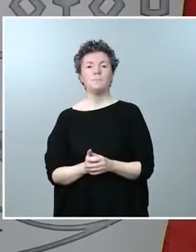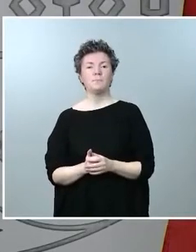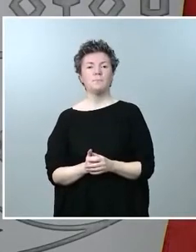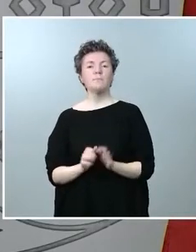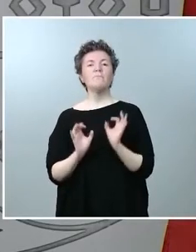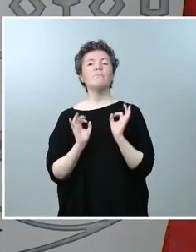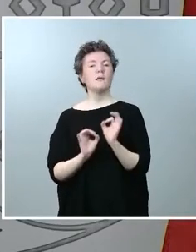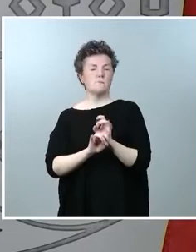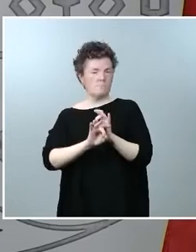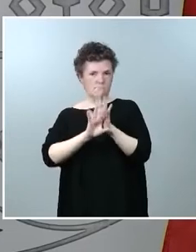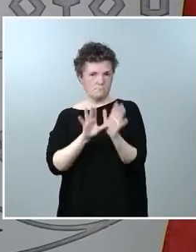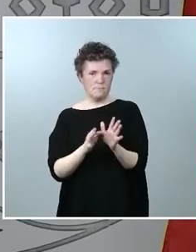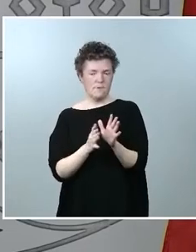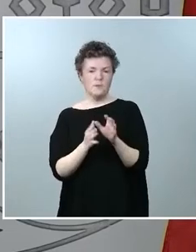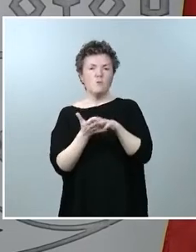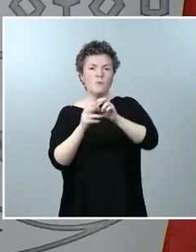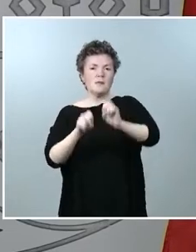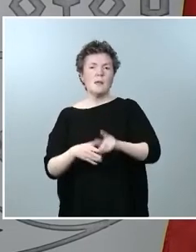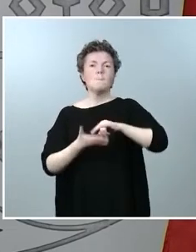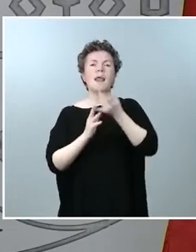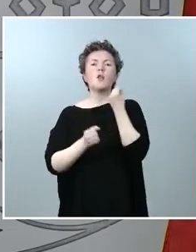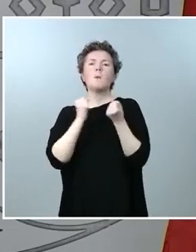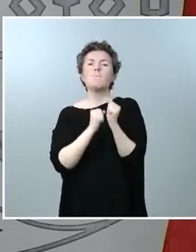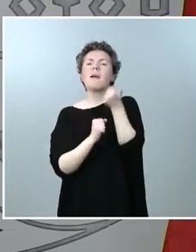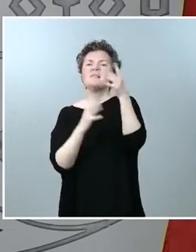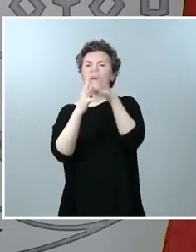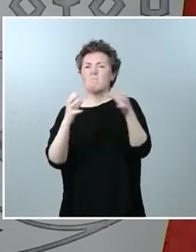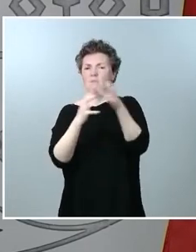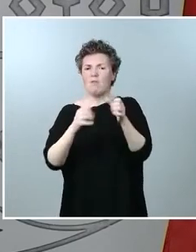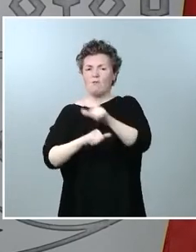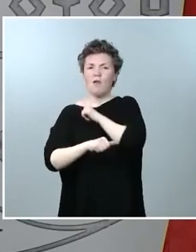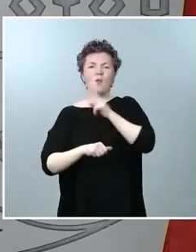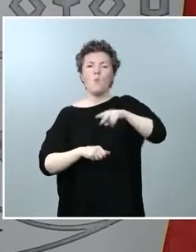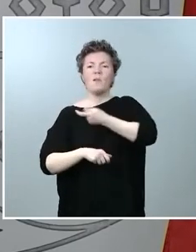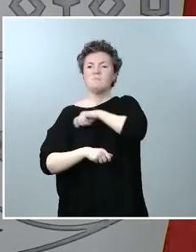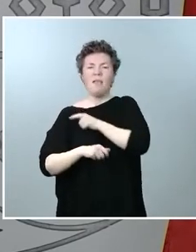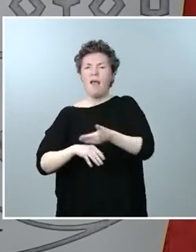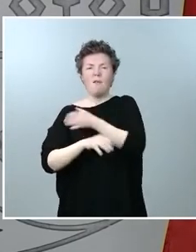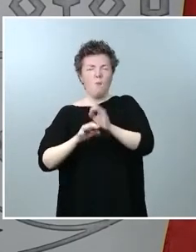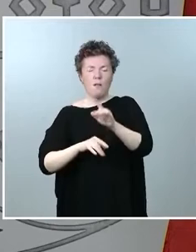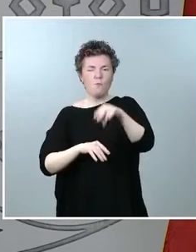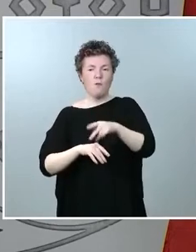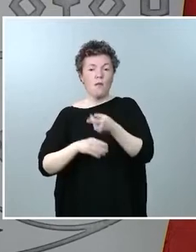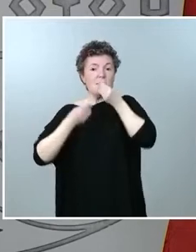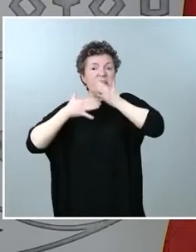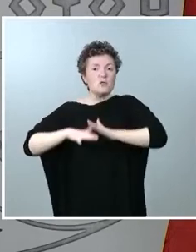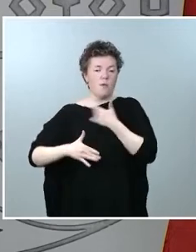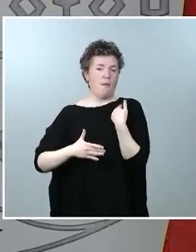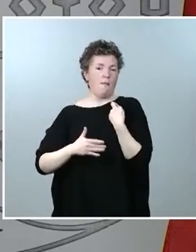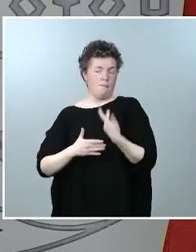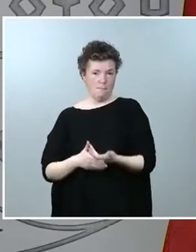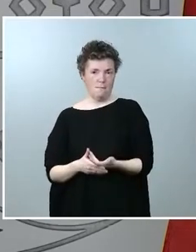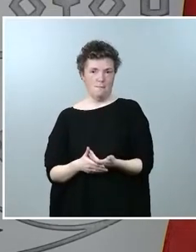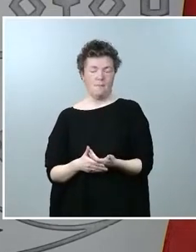del plan económico más ambicioso que ha tenido nuestro país, desde luego en su historia reciente, y que tiene que